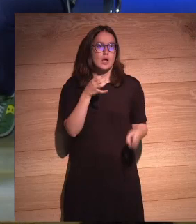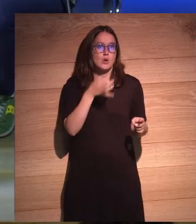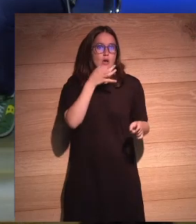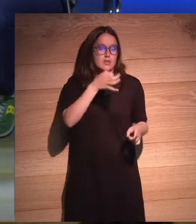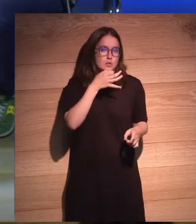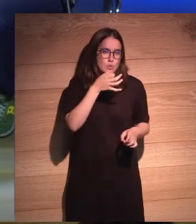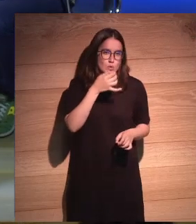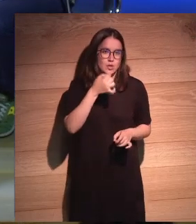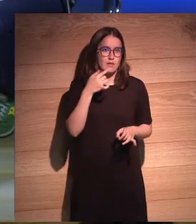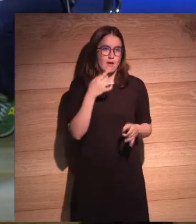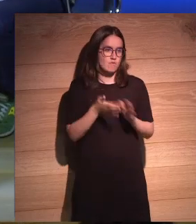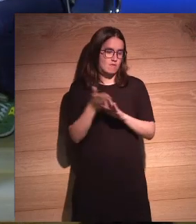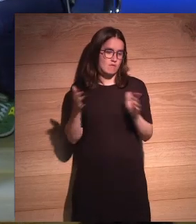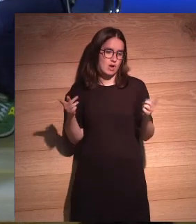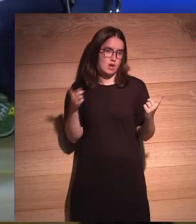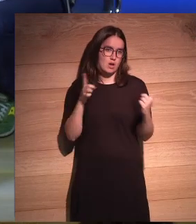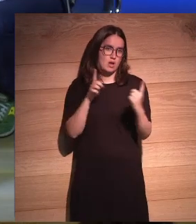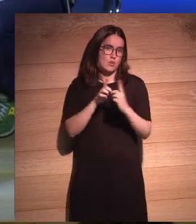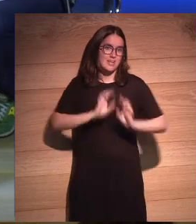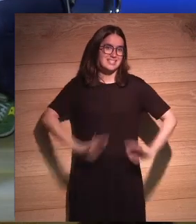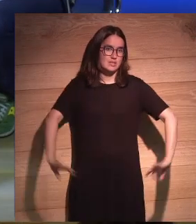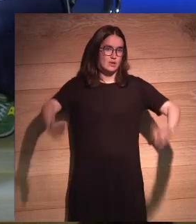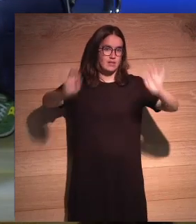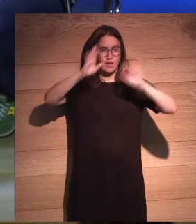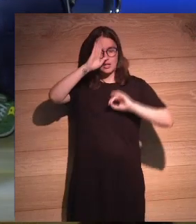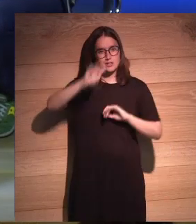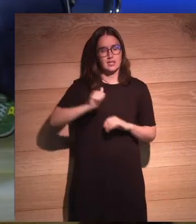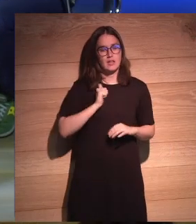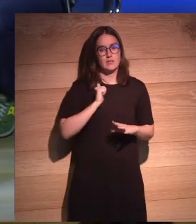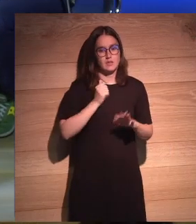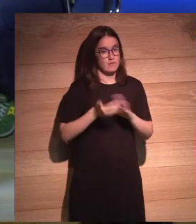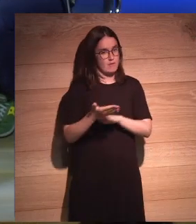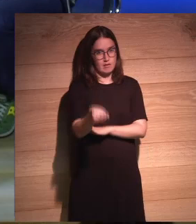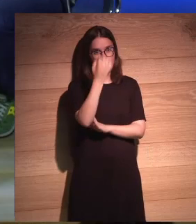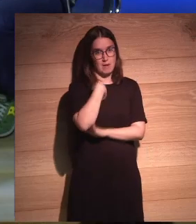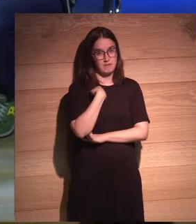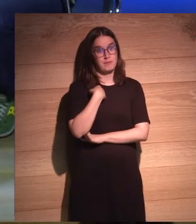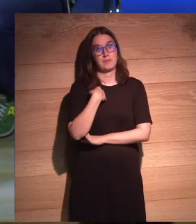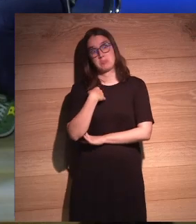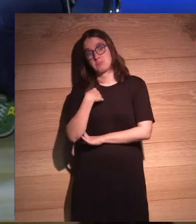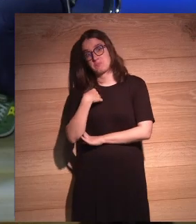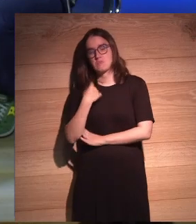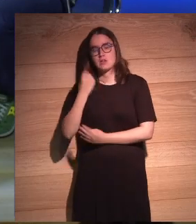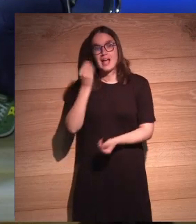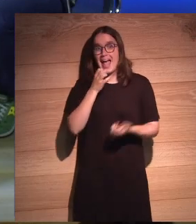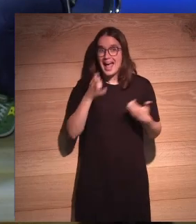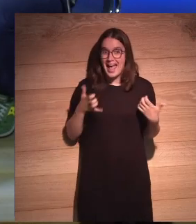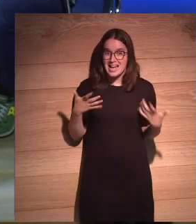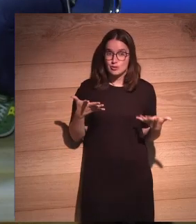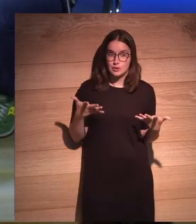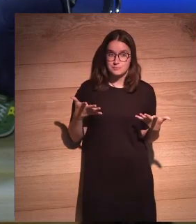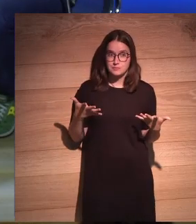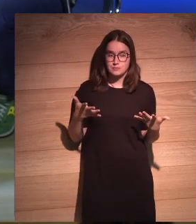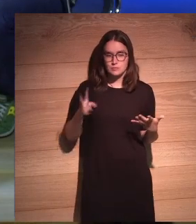que hable de que nos aproximamos a una singularidad y que la inteligencia artificial nos superará. Creo que en donde estamos realmente es